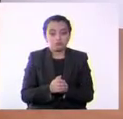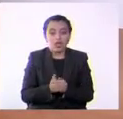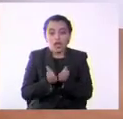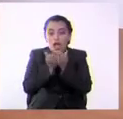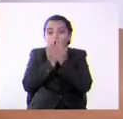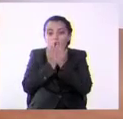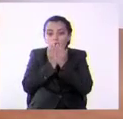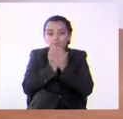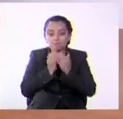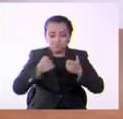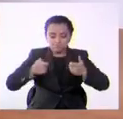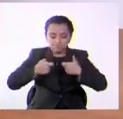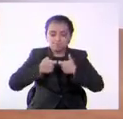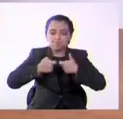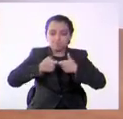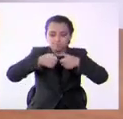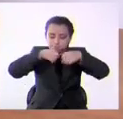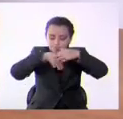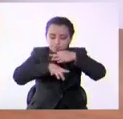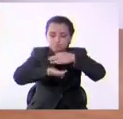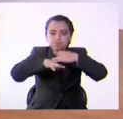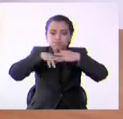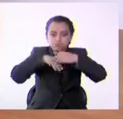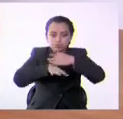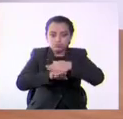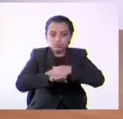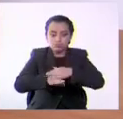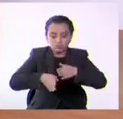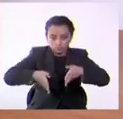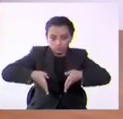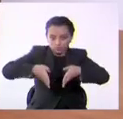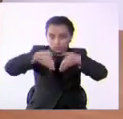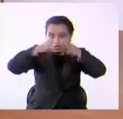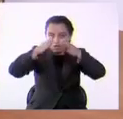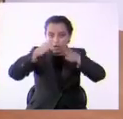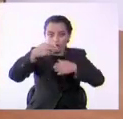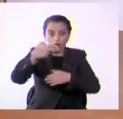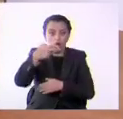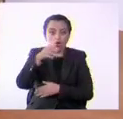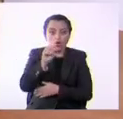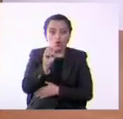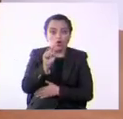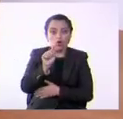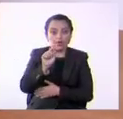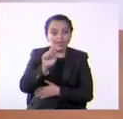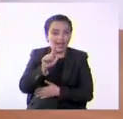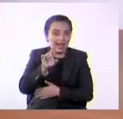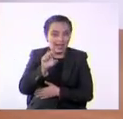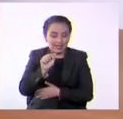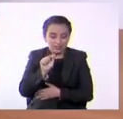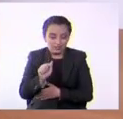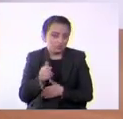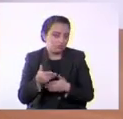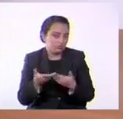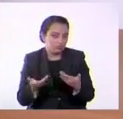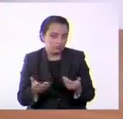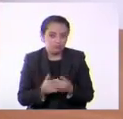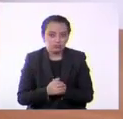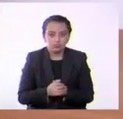proyectos turísticos, hoteles. En la zona del corredor seco centroamericano